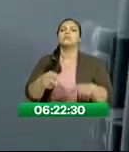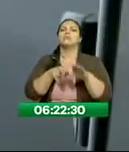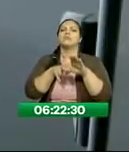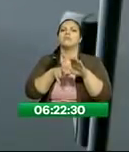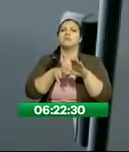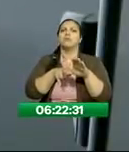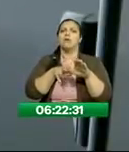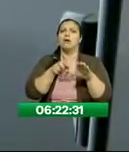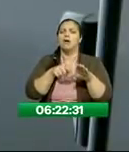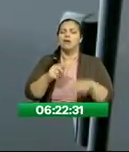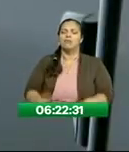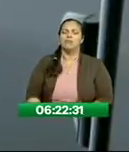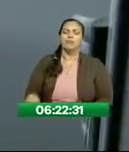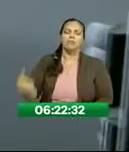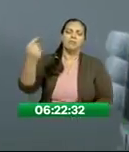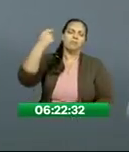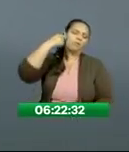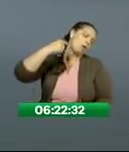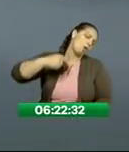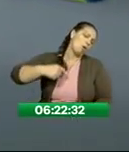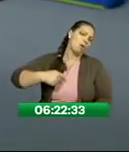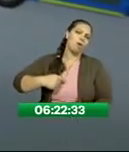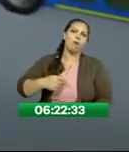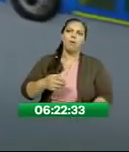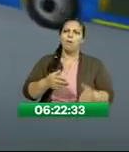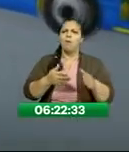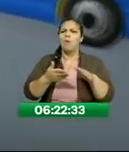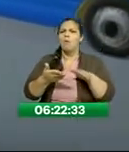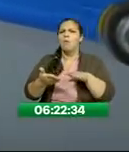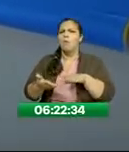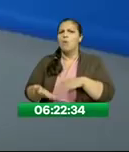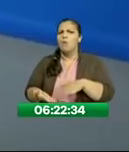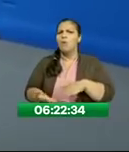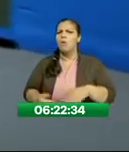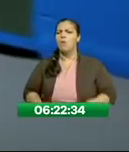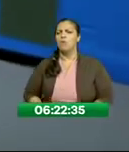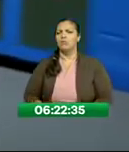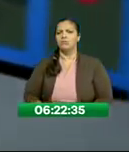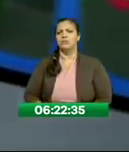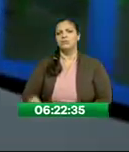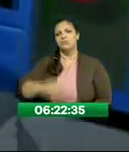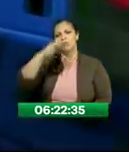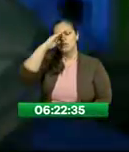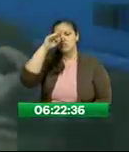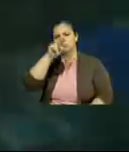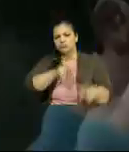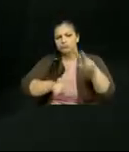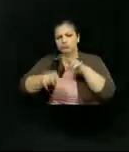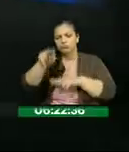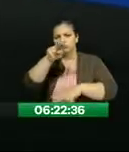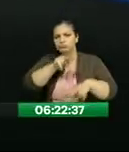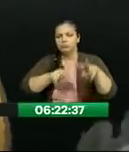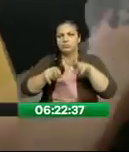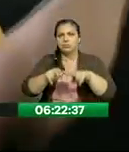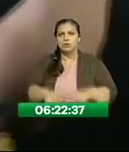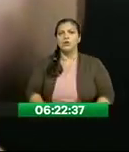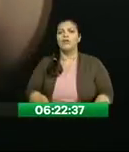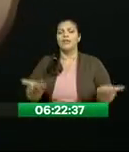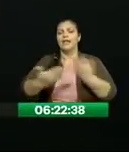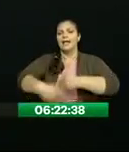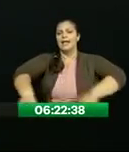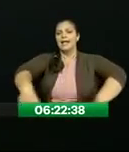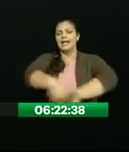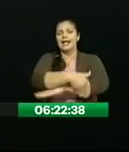otros pasajeros, sino desde el exterior, en una camioneta que seguía el automotor desde la calle Bordete, y fue en la esquina de las calles Ocio